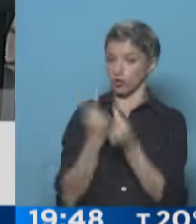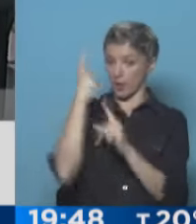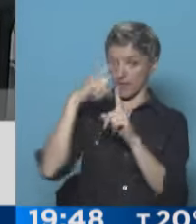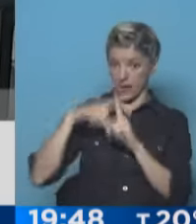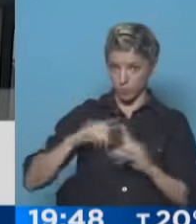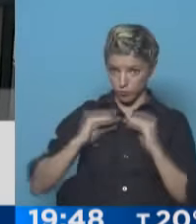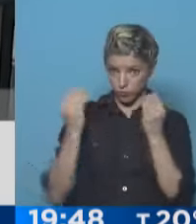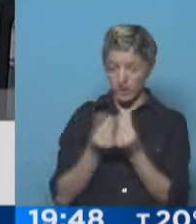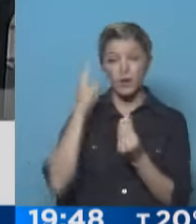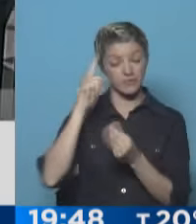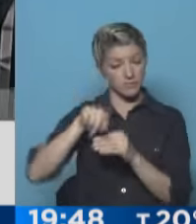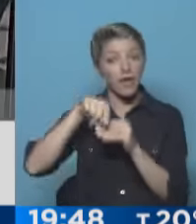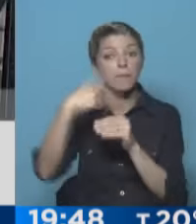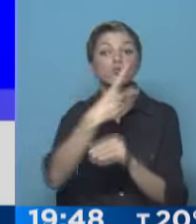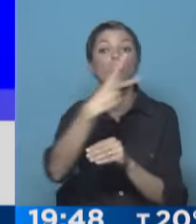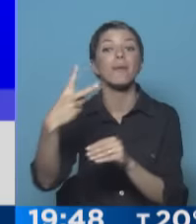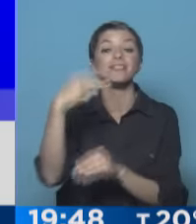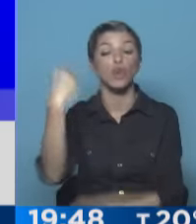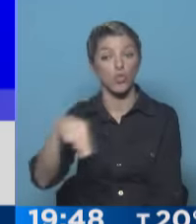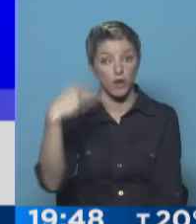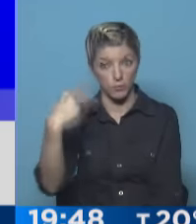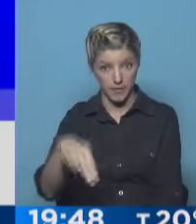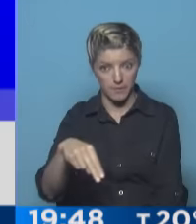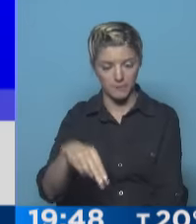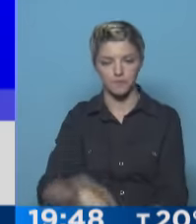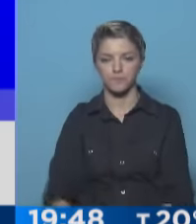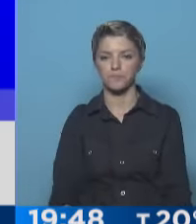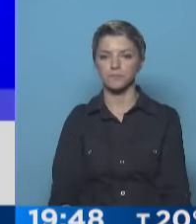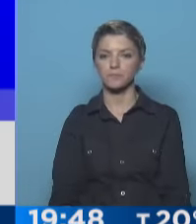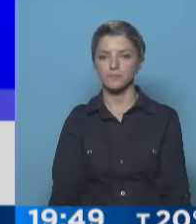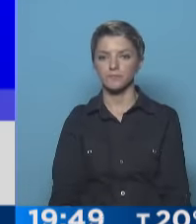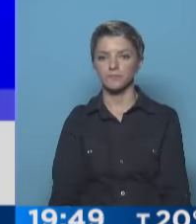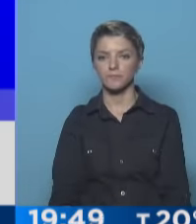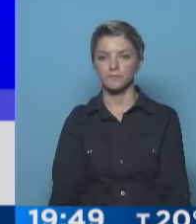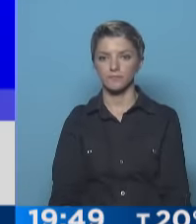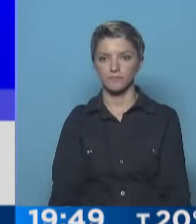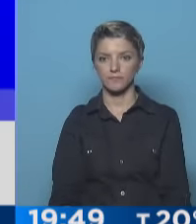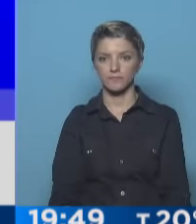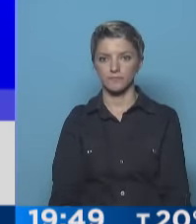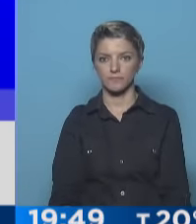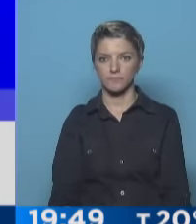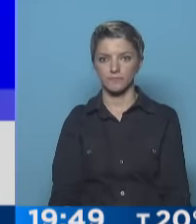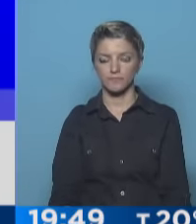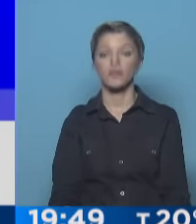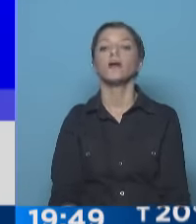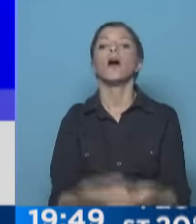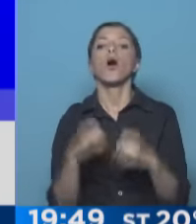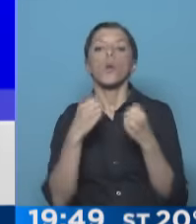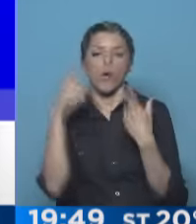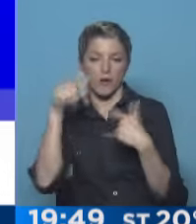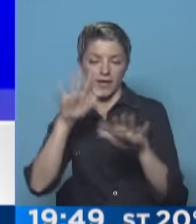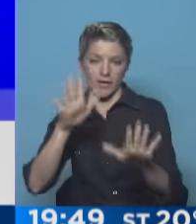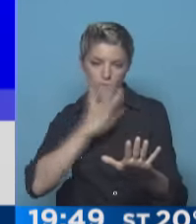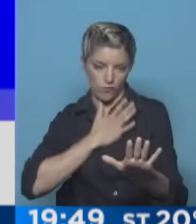electoral y esta segunda vuelta este balotas que llega el domingo 22 Bueno ahora que se ha bajado la efervescencia